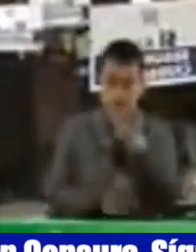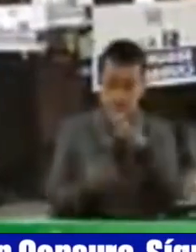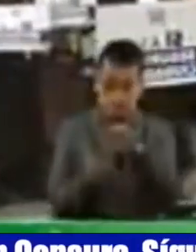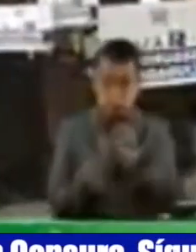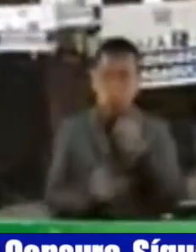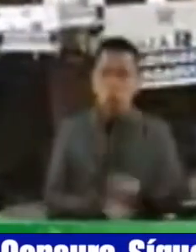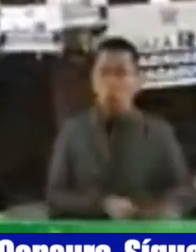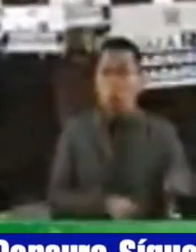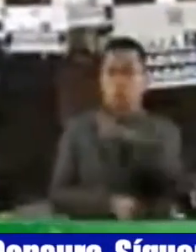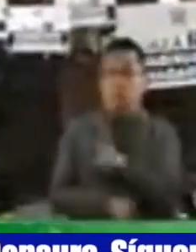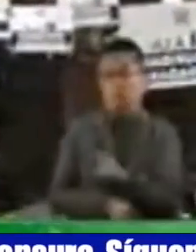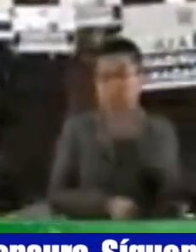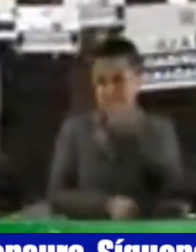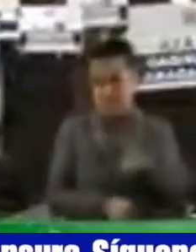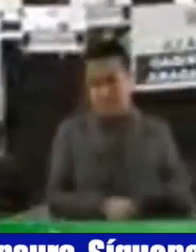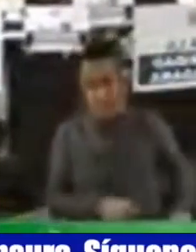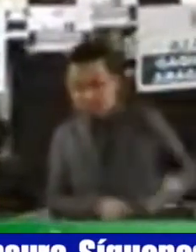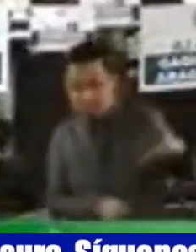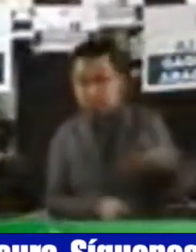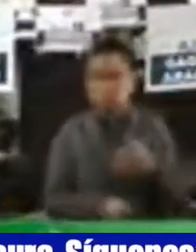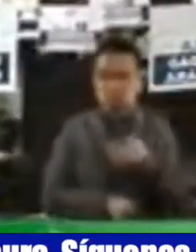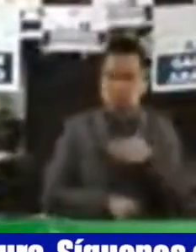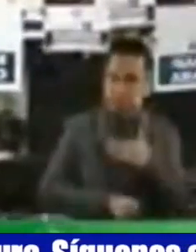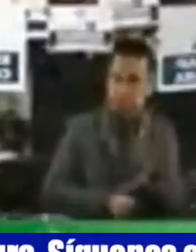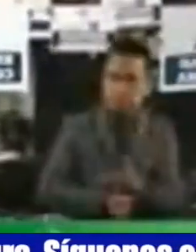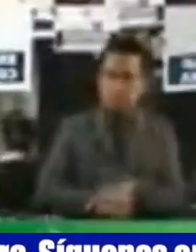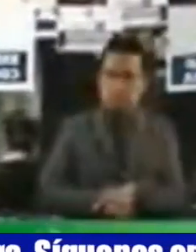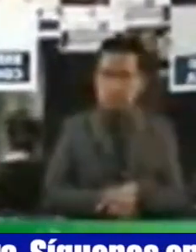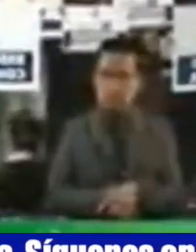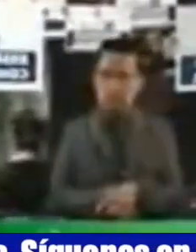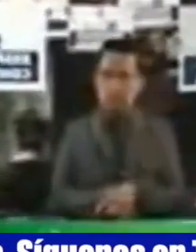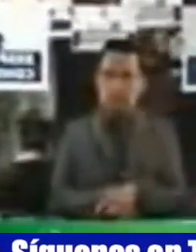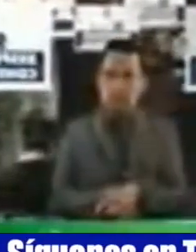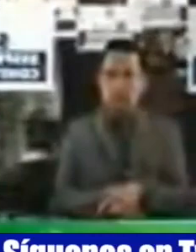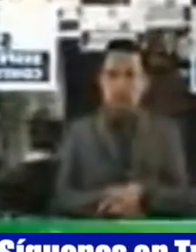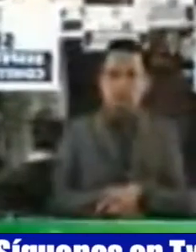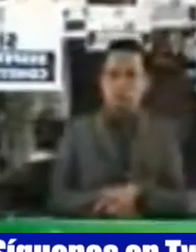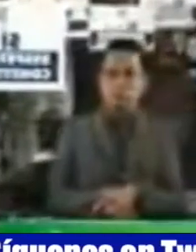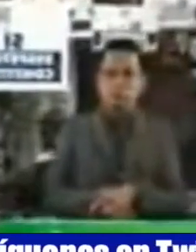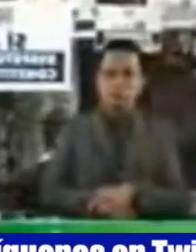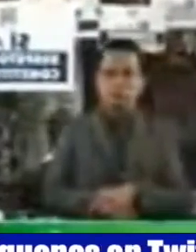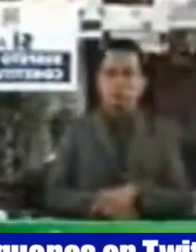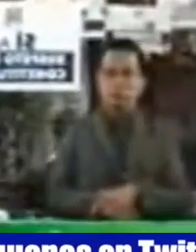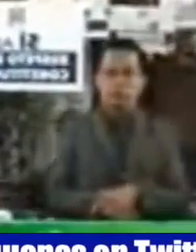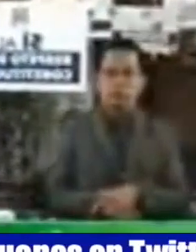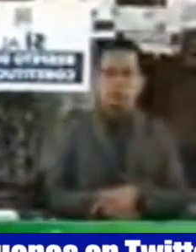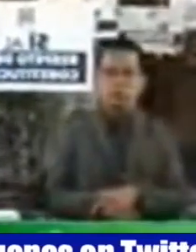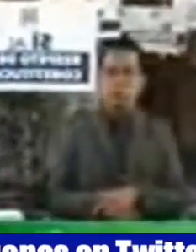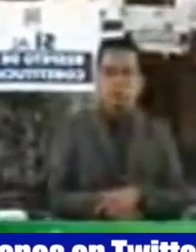lo extendería un poquito más, y que, pues, están completamente